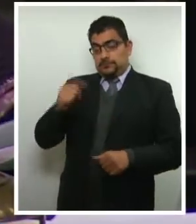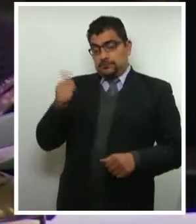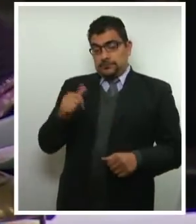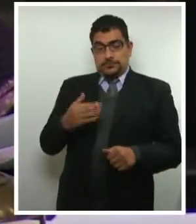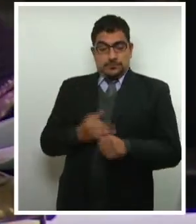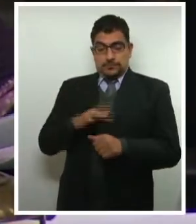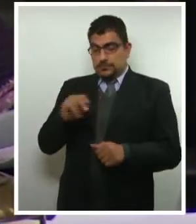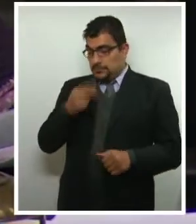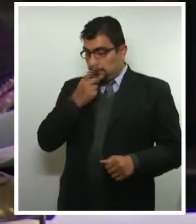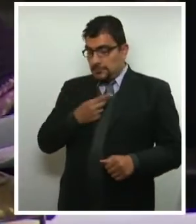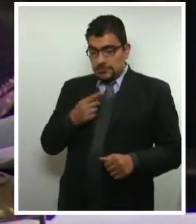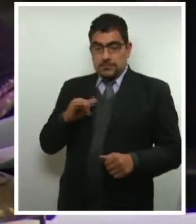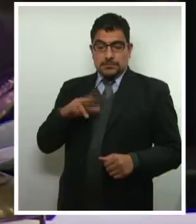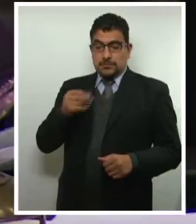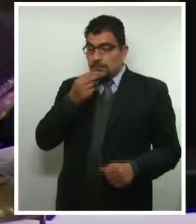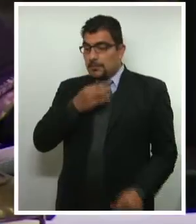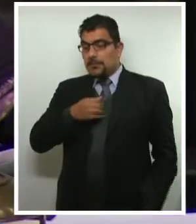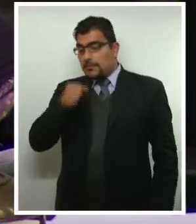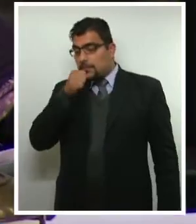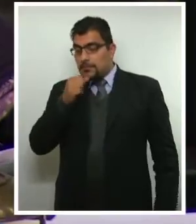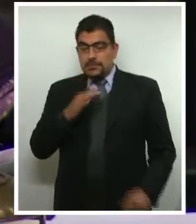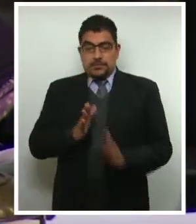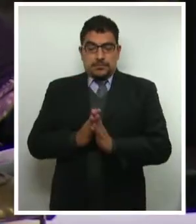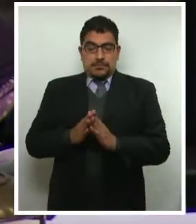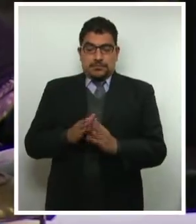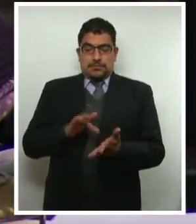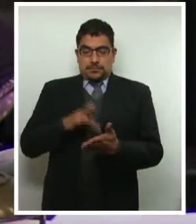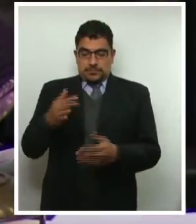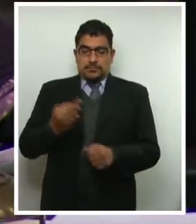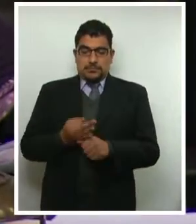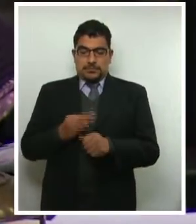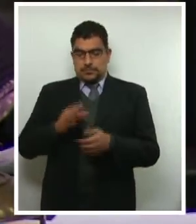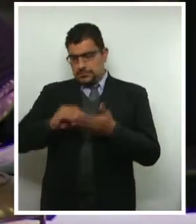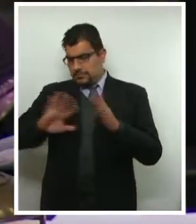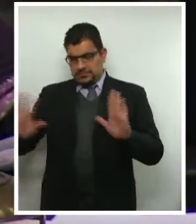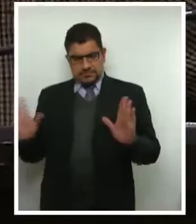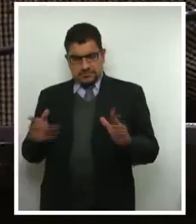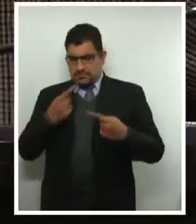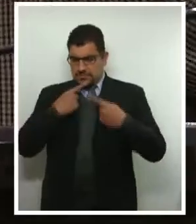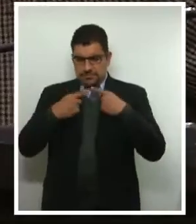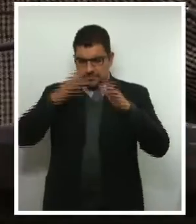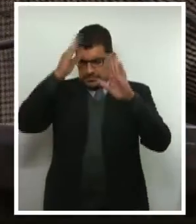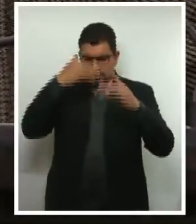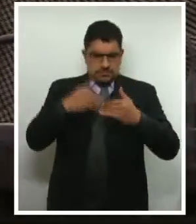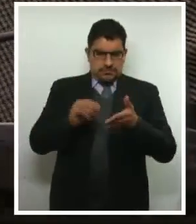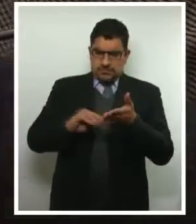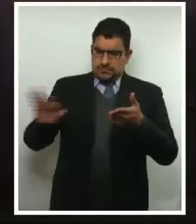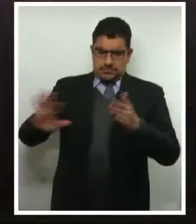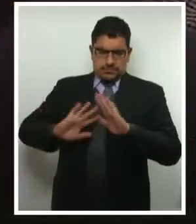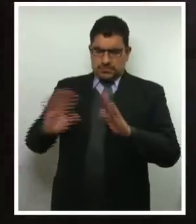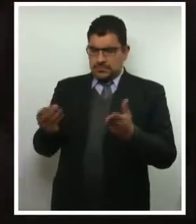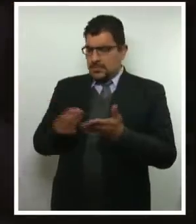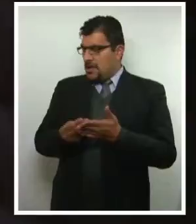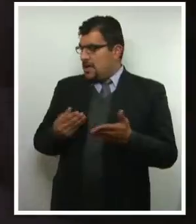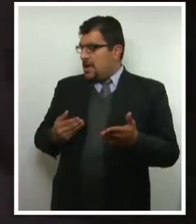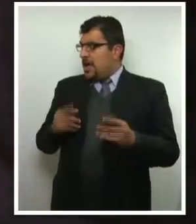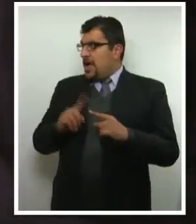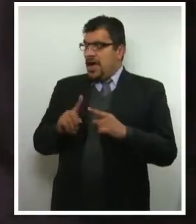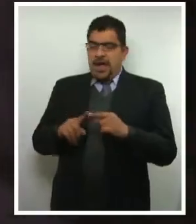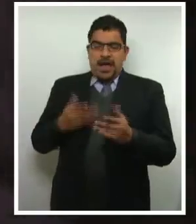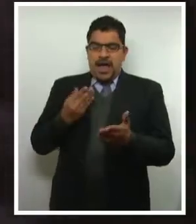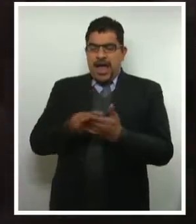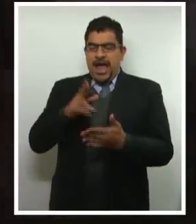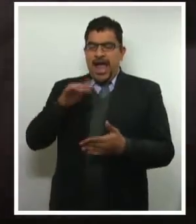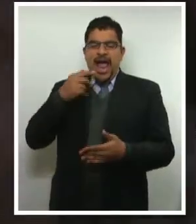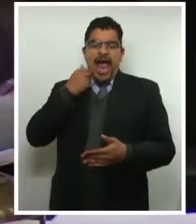o no. Dígamelo, por favor, por micrófono. Gracias, la retiro, ya quedó concesada. Queda retirada la reserva